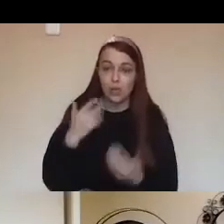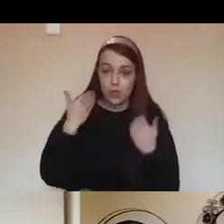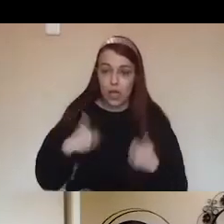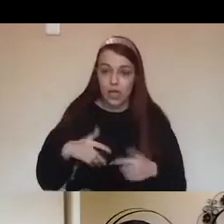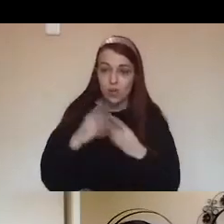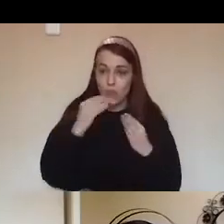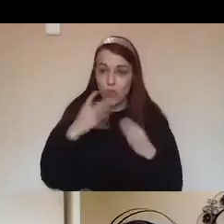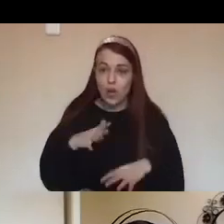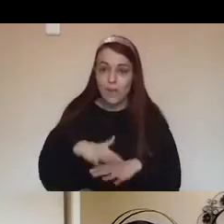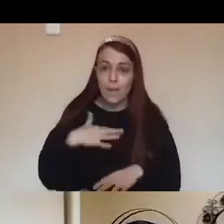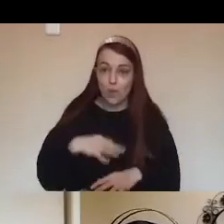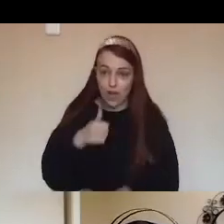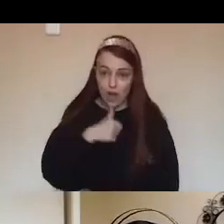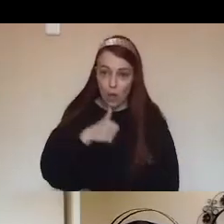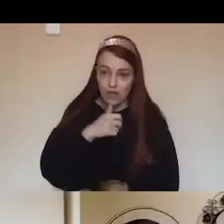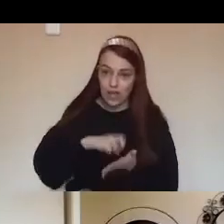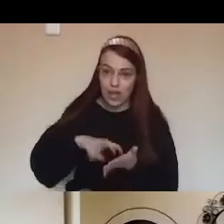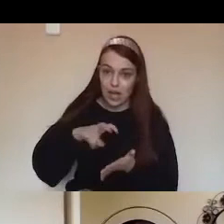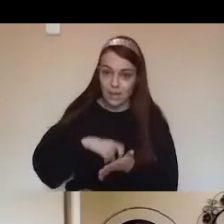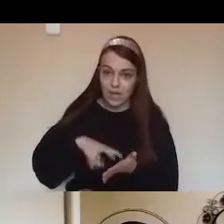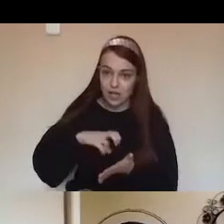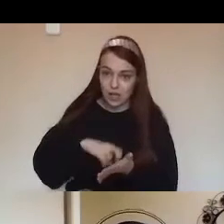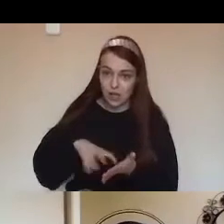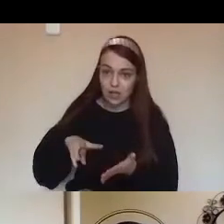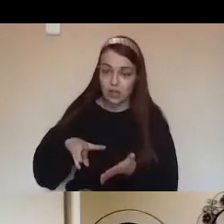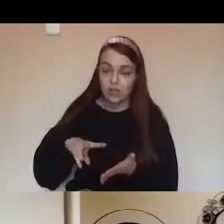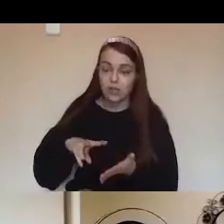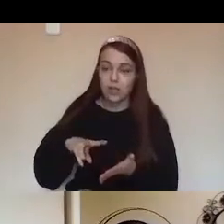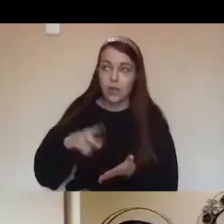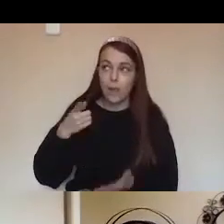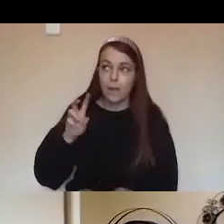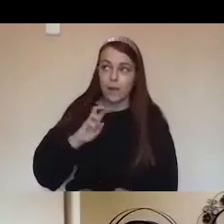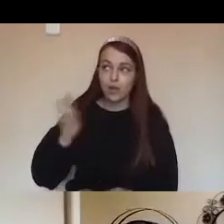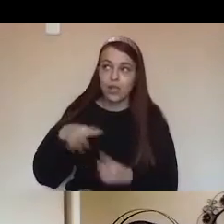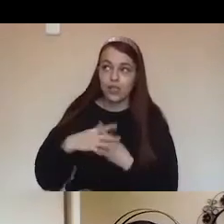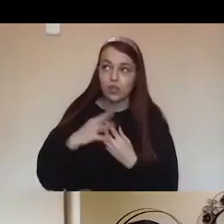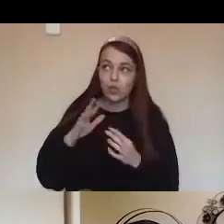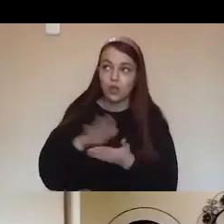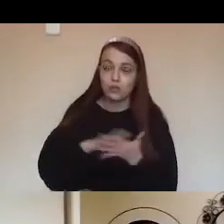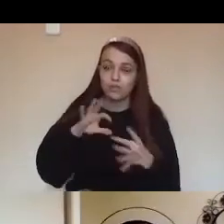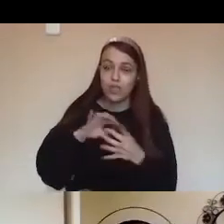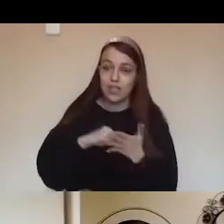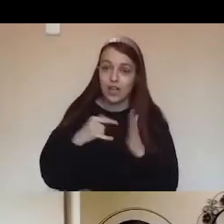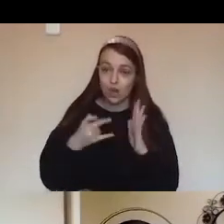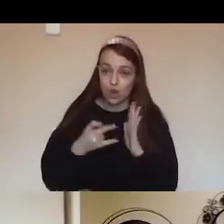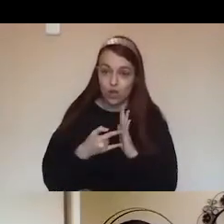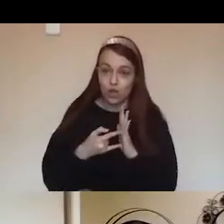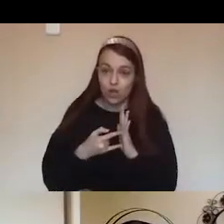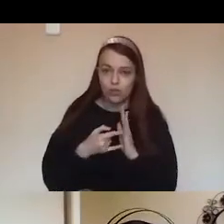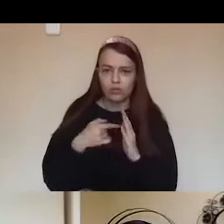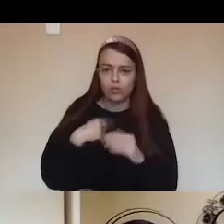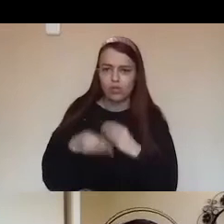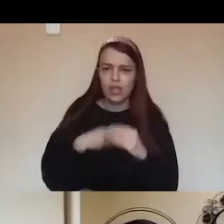esa cabalgata? Y surge también otro componente tecnológico. Así que hicimos grabaciones de